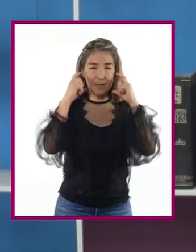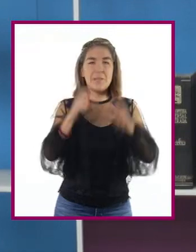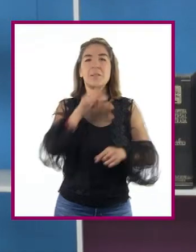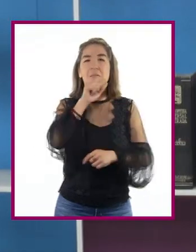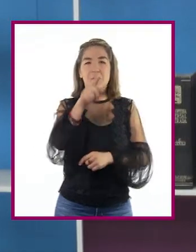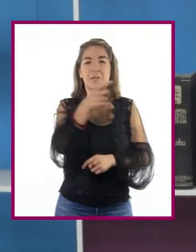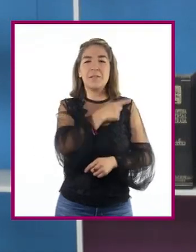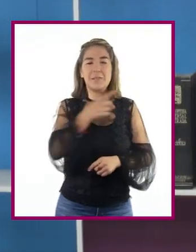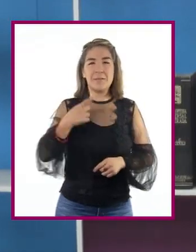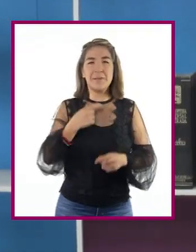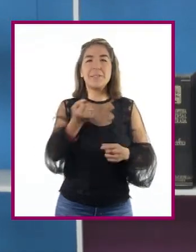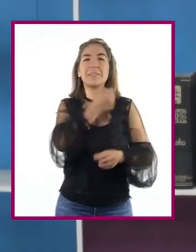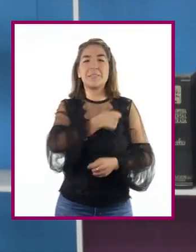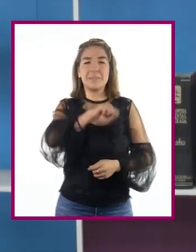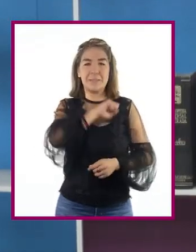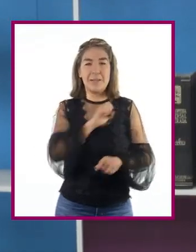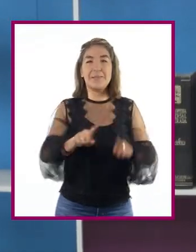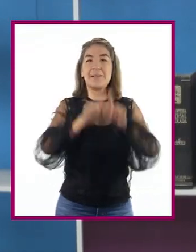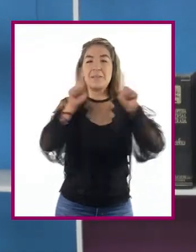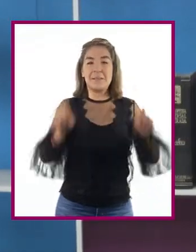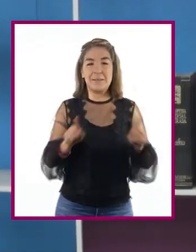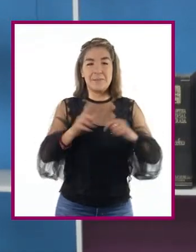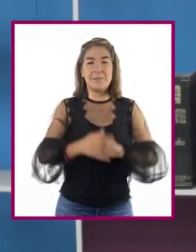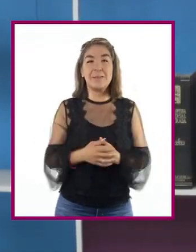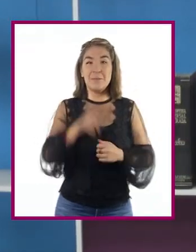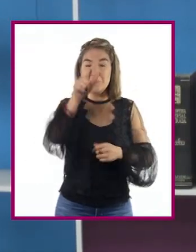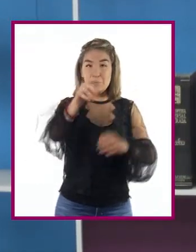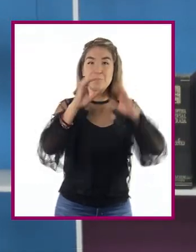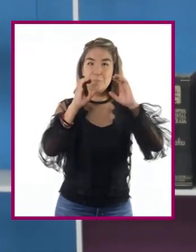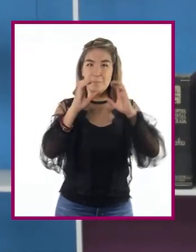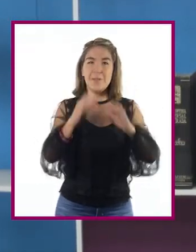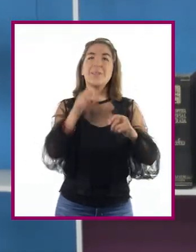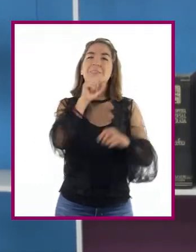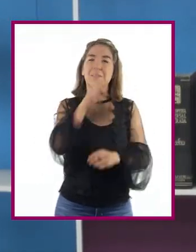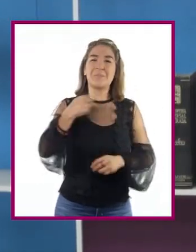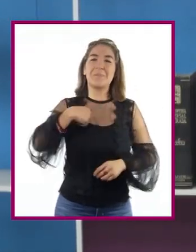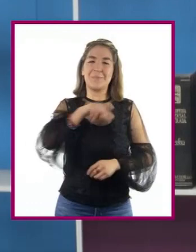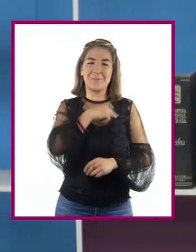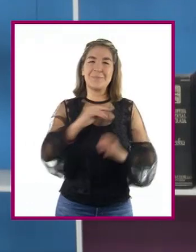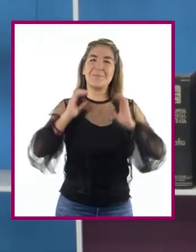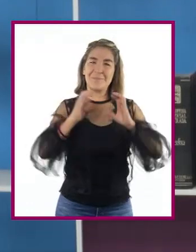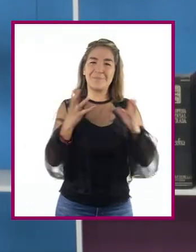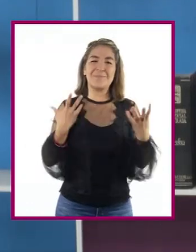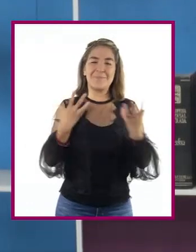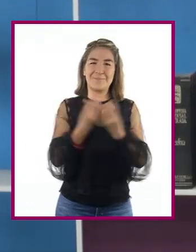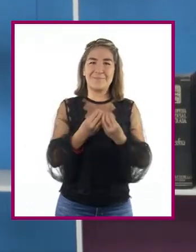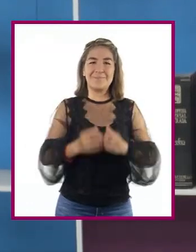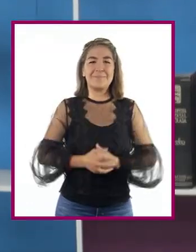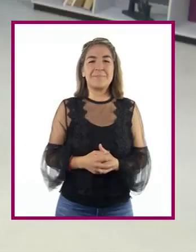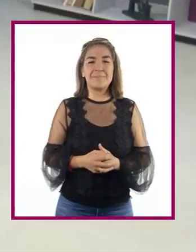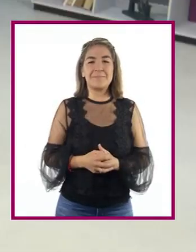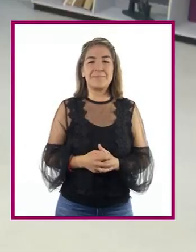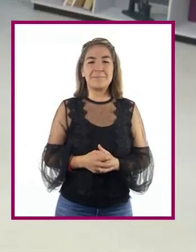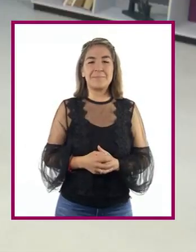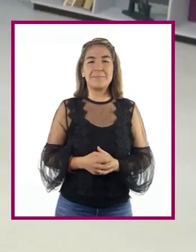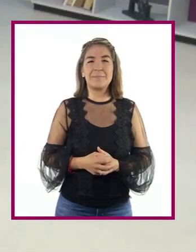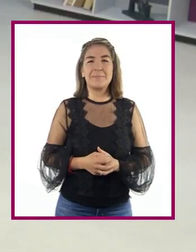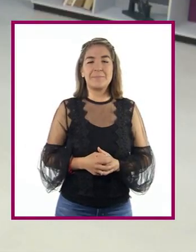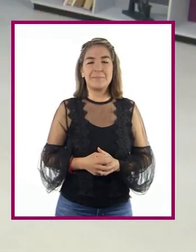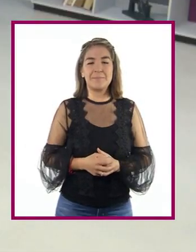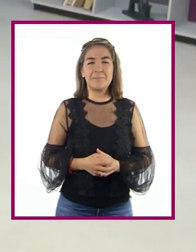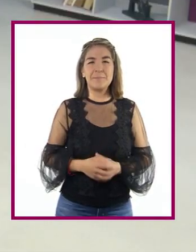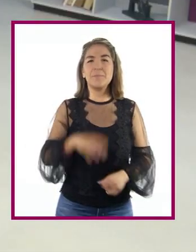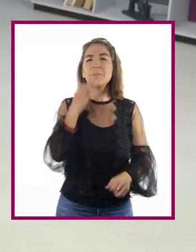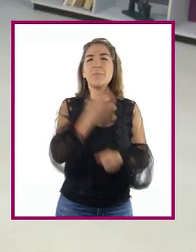y guardar la sana distancia porque al cuidarnos a nosotros mismos, cuidamos a los demás. En